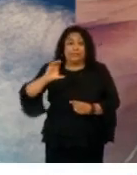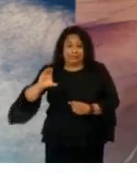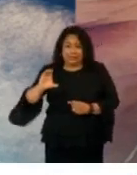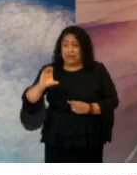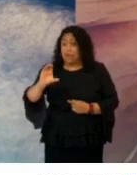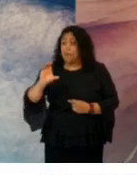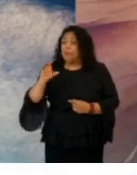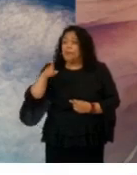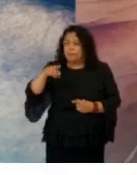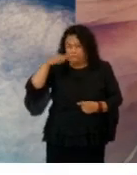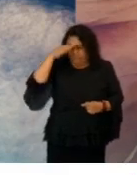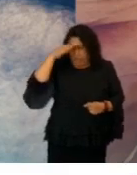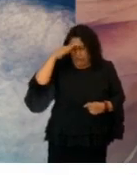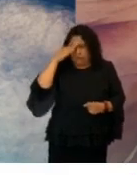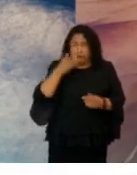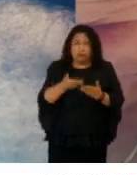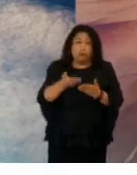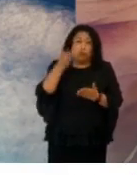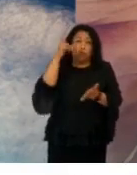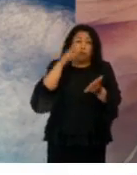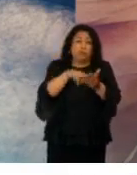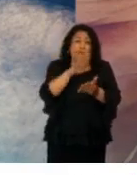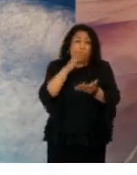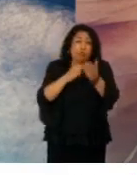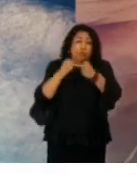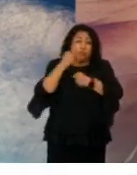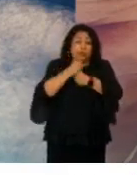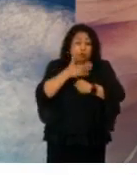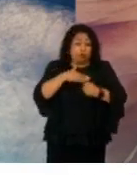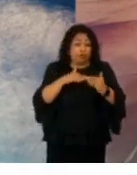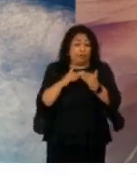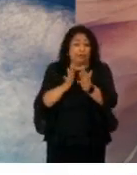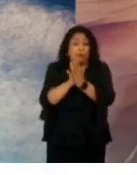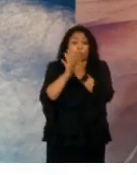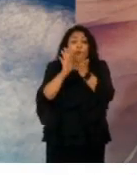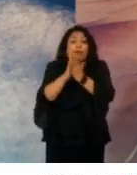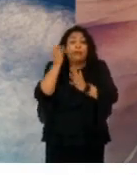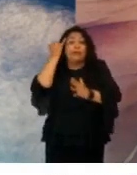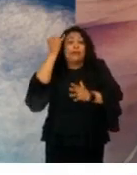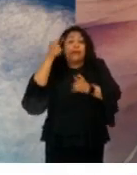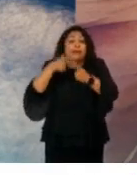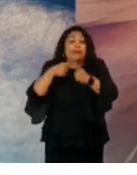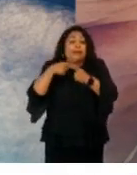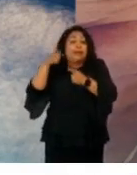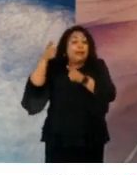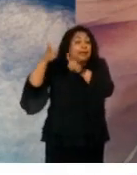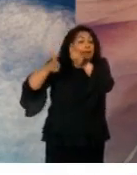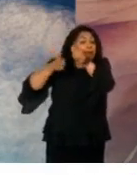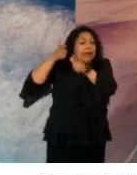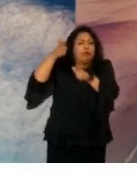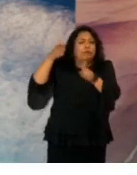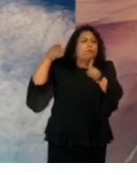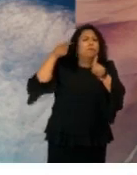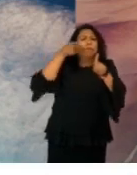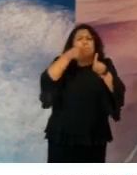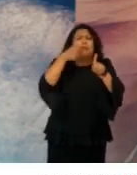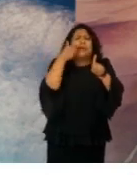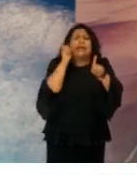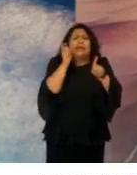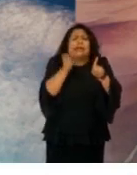siguiente. Piensen lo siguiente, hace 2500 años la democracia fue creada por los griegos con un solo